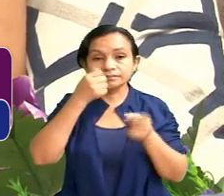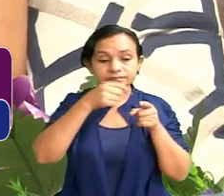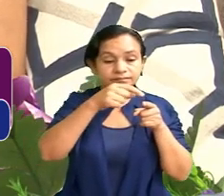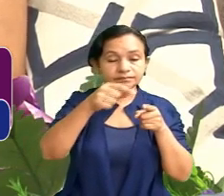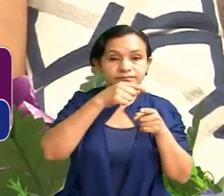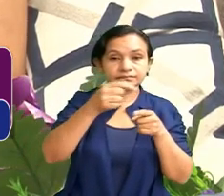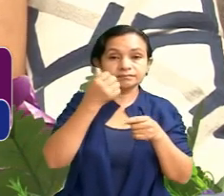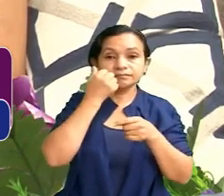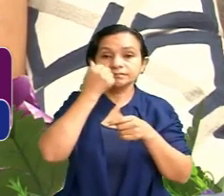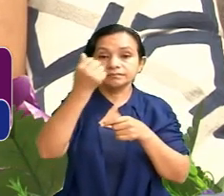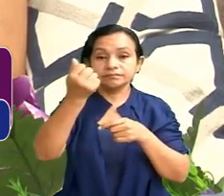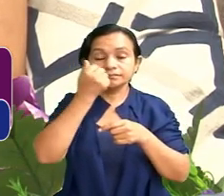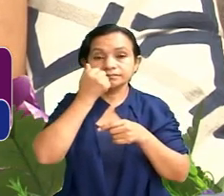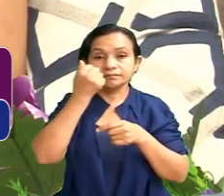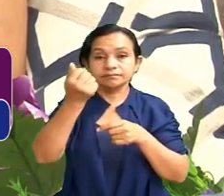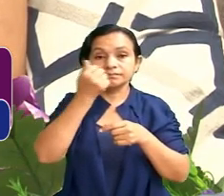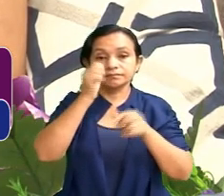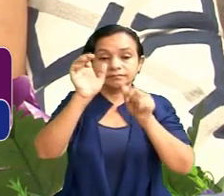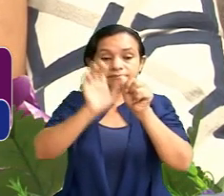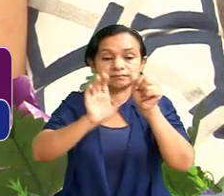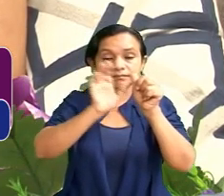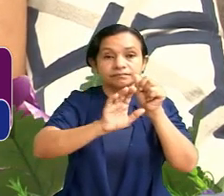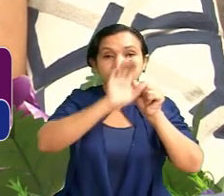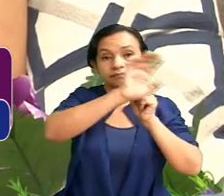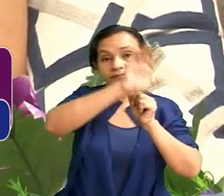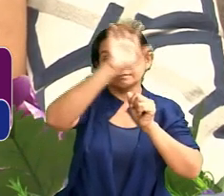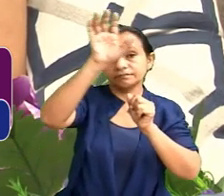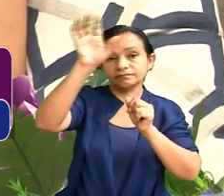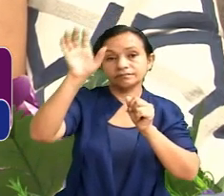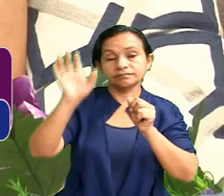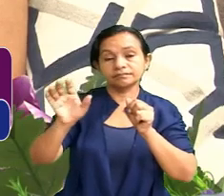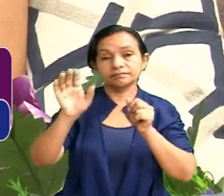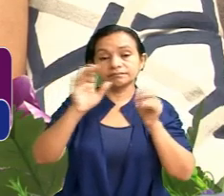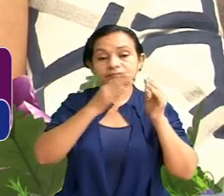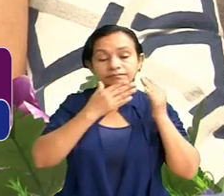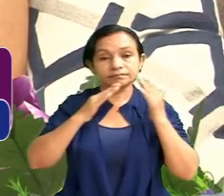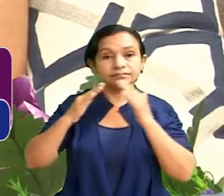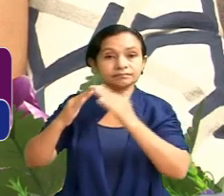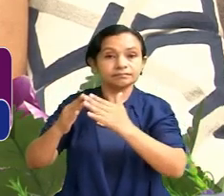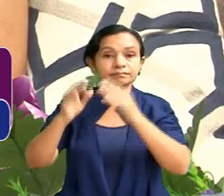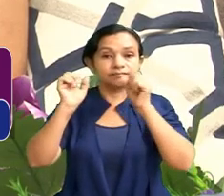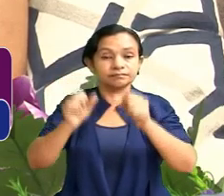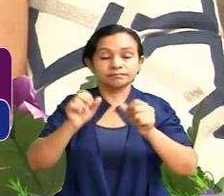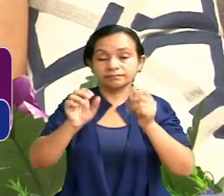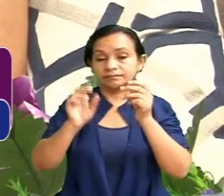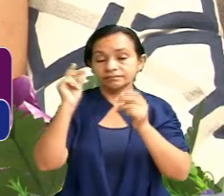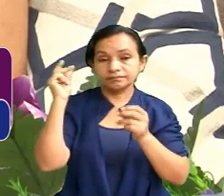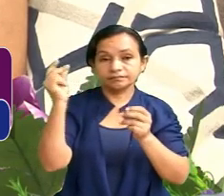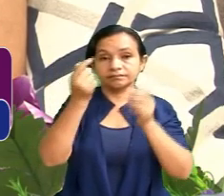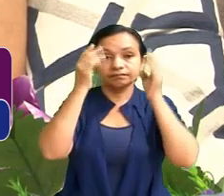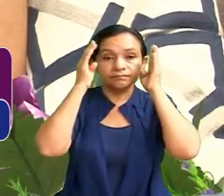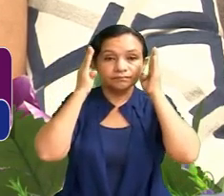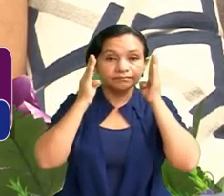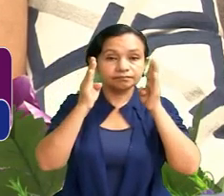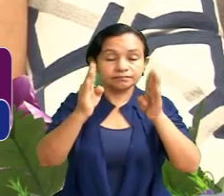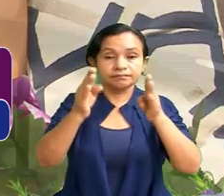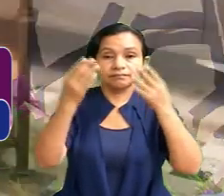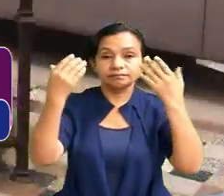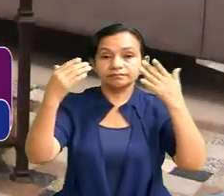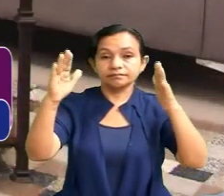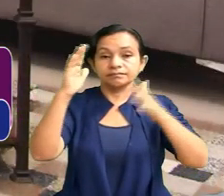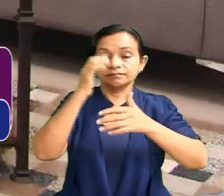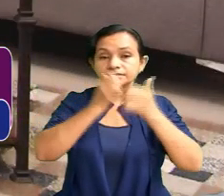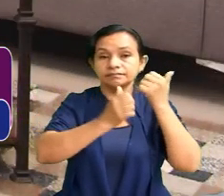puesto de mando en los territorios en cada territorio del municipio en las comunidades en los barrios para atender de manera inmediata cualquier emergencia de verdad se